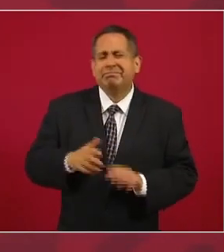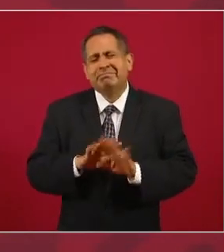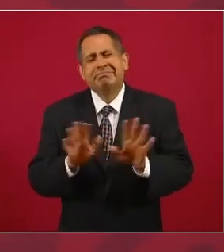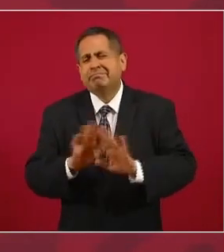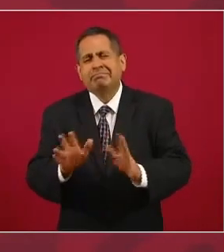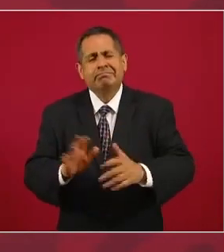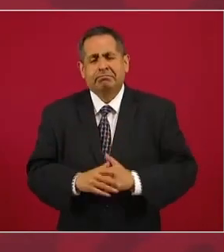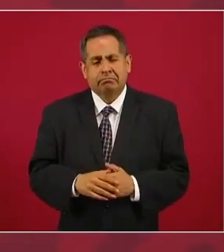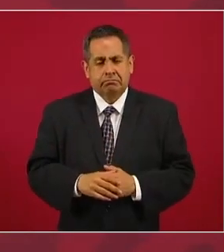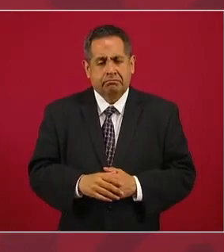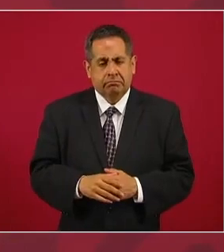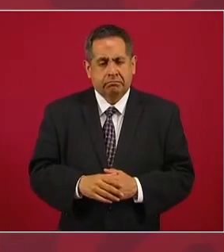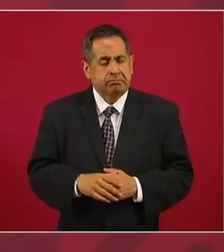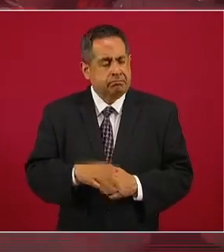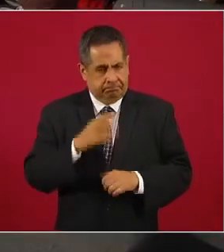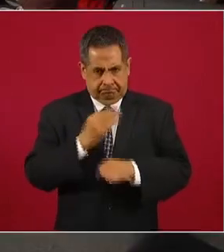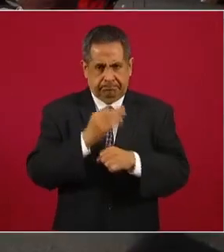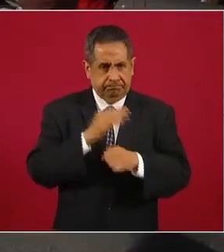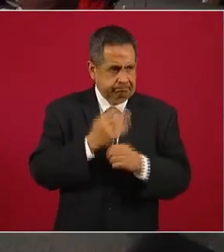pero a ver el que venga,